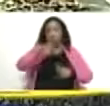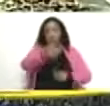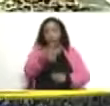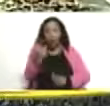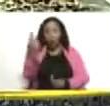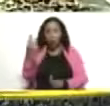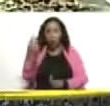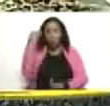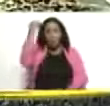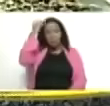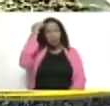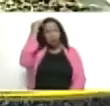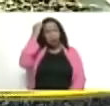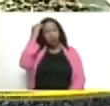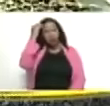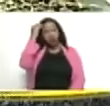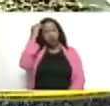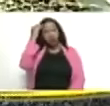Venezuela,